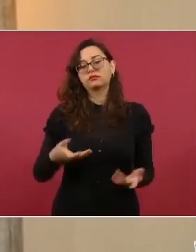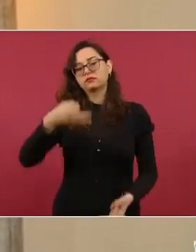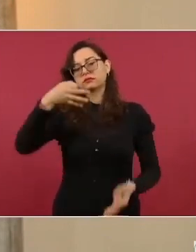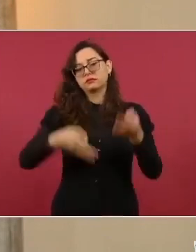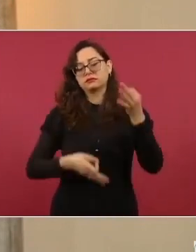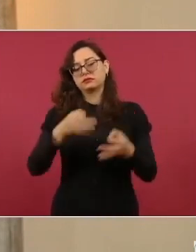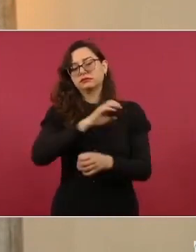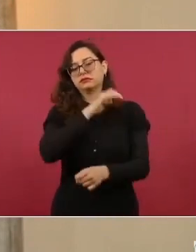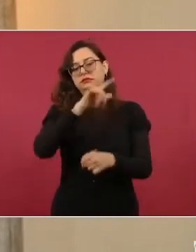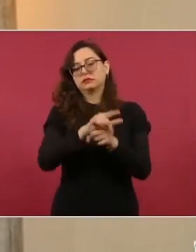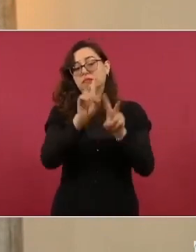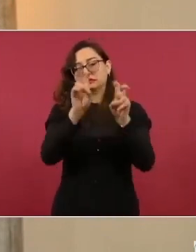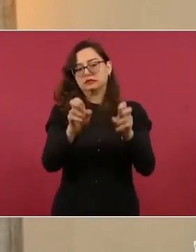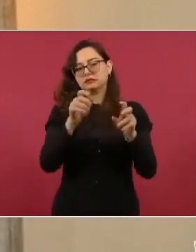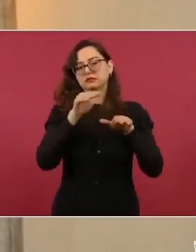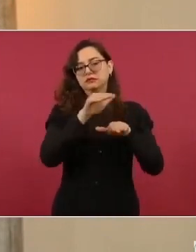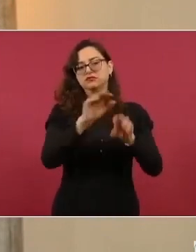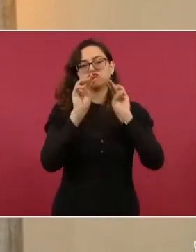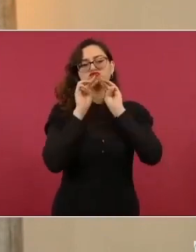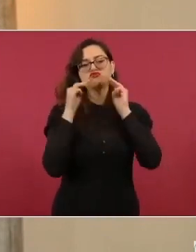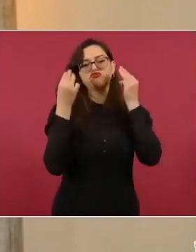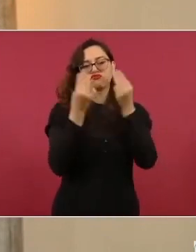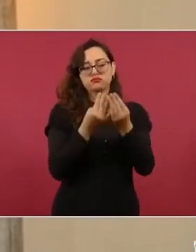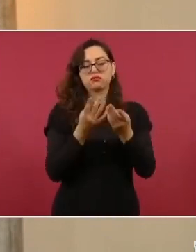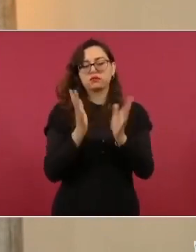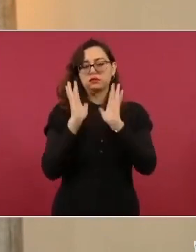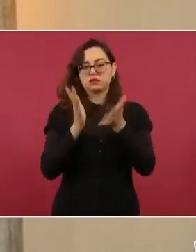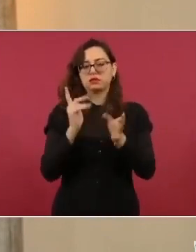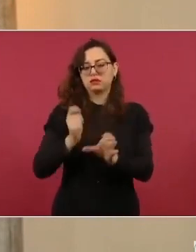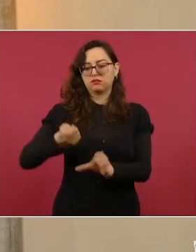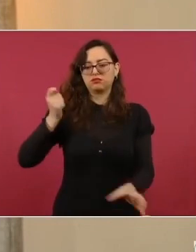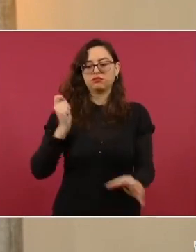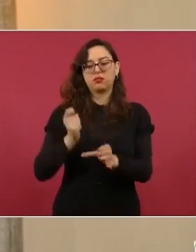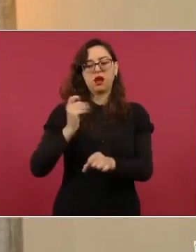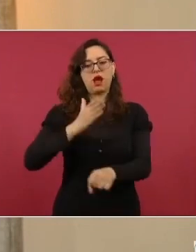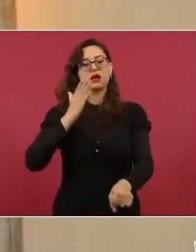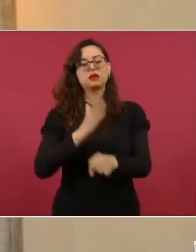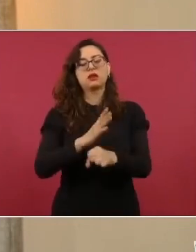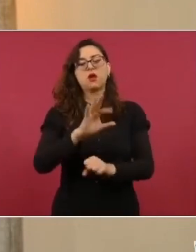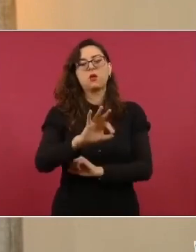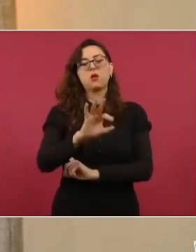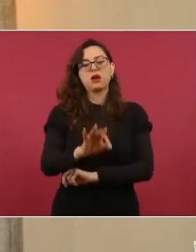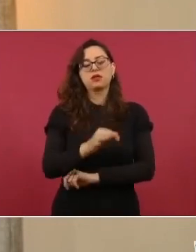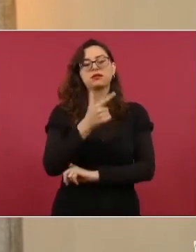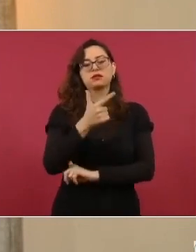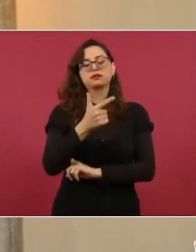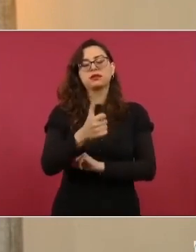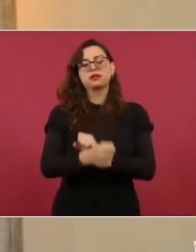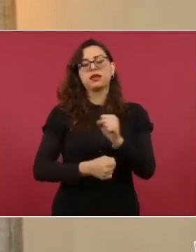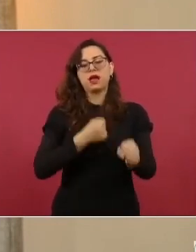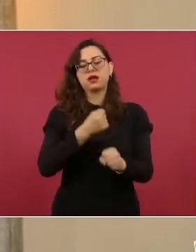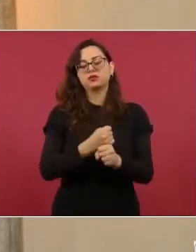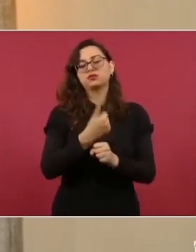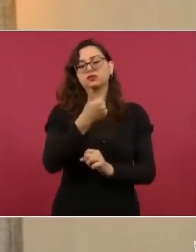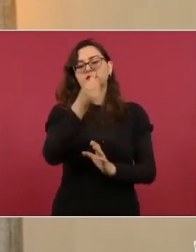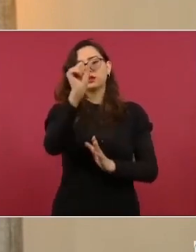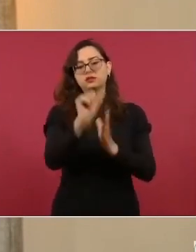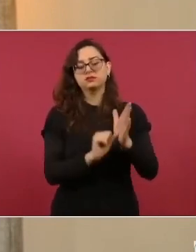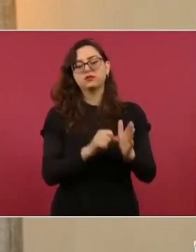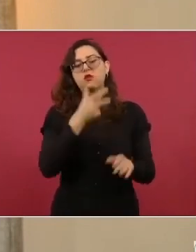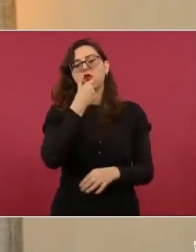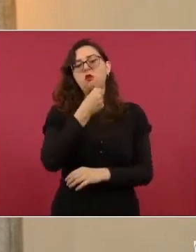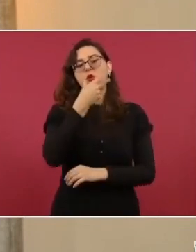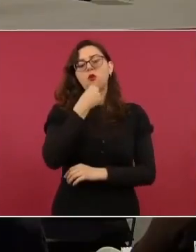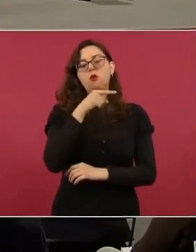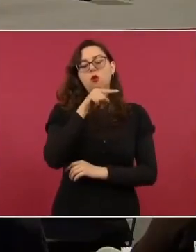informó que obtuvo sentencia condenatoria de 47 años y seis meses de prisión en contra de Cervando G.